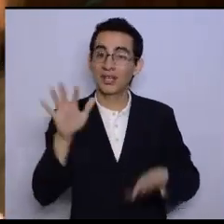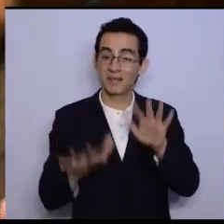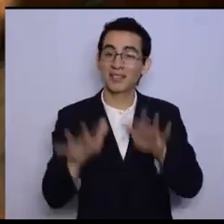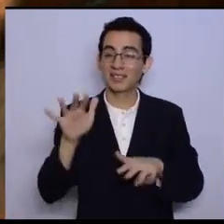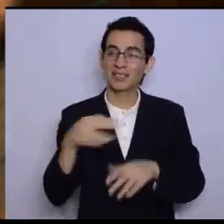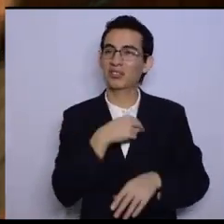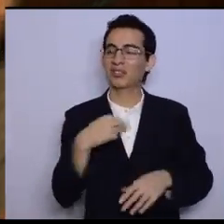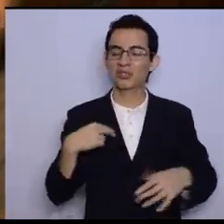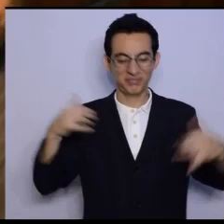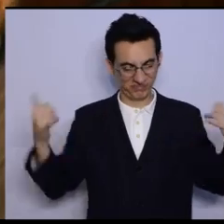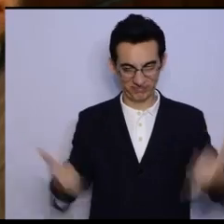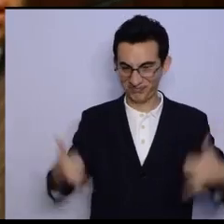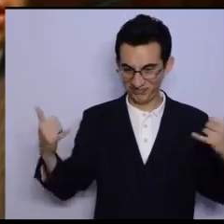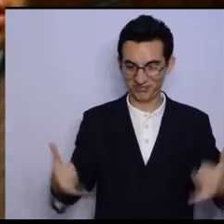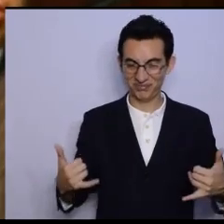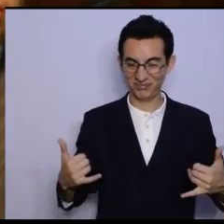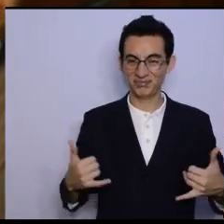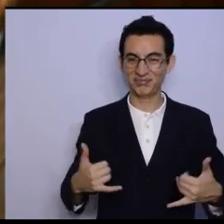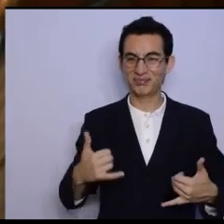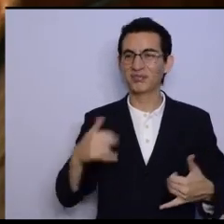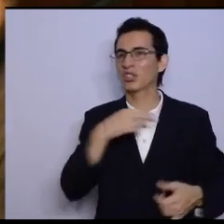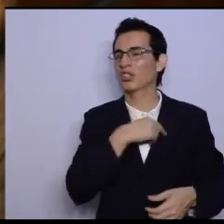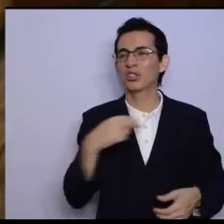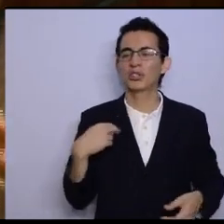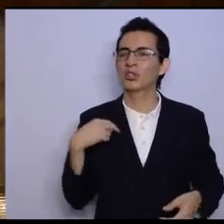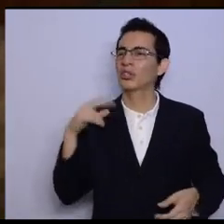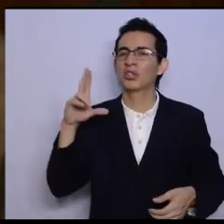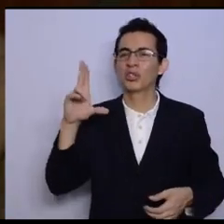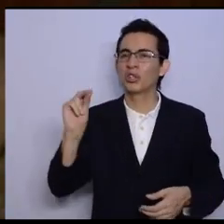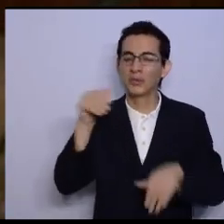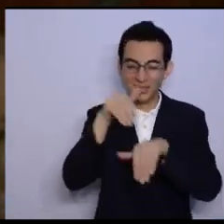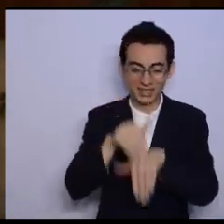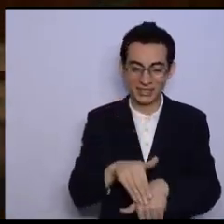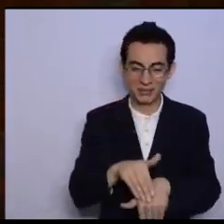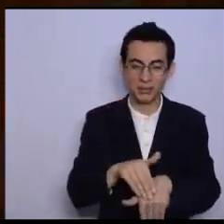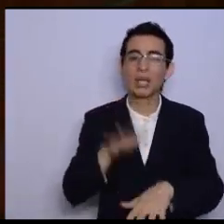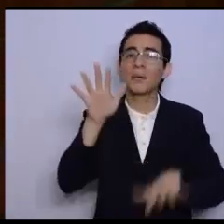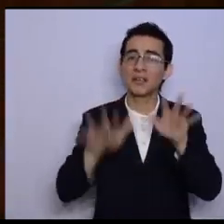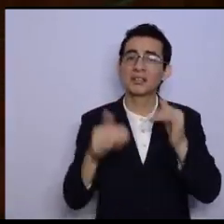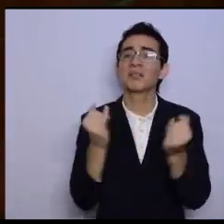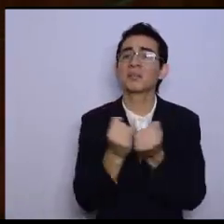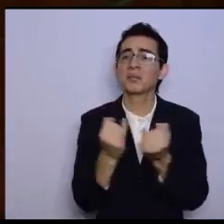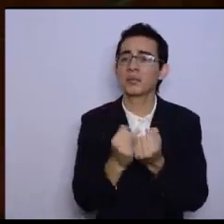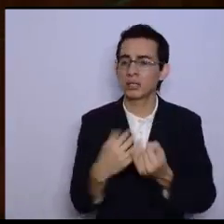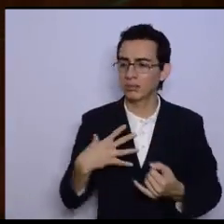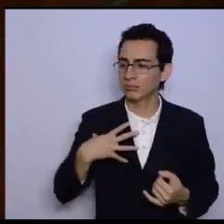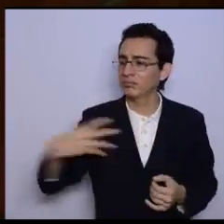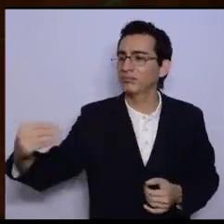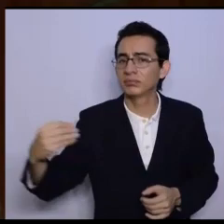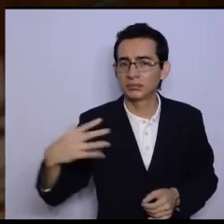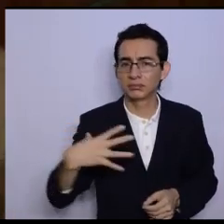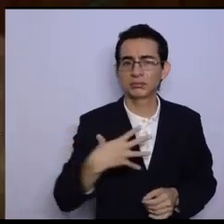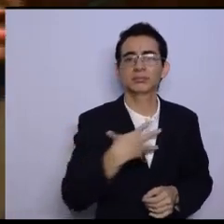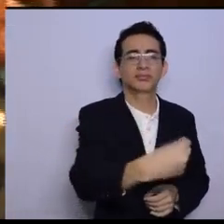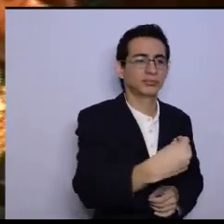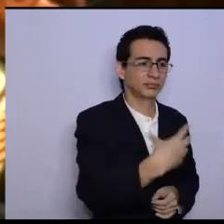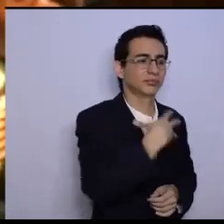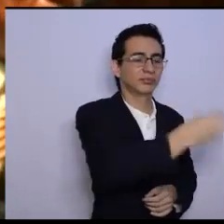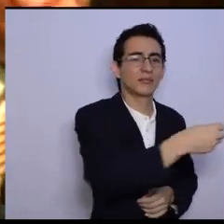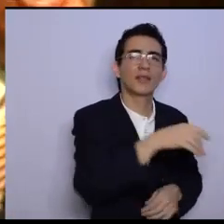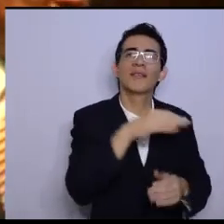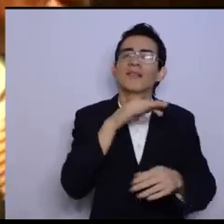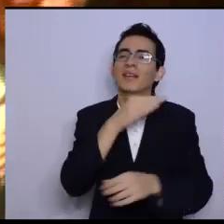a nuestros hijos, a nuestros seres queridos, a nuestros vecinos, amigos y hermanos en la iglesia. ¿Qué culpa